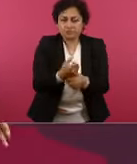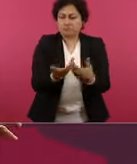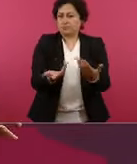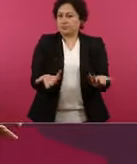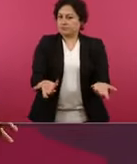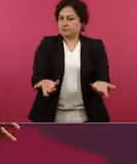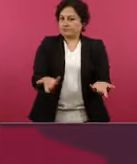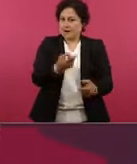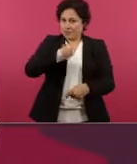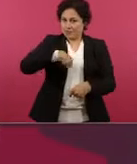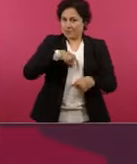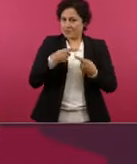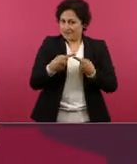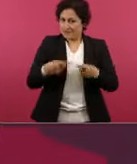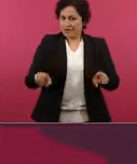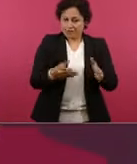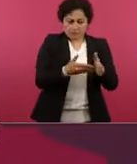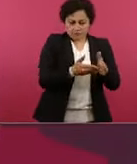5 años,